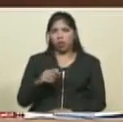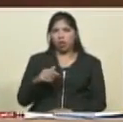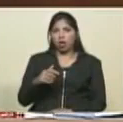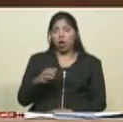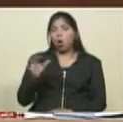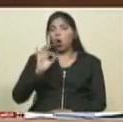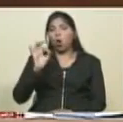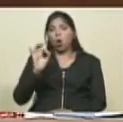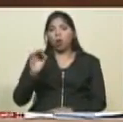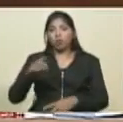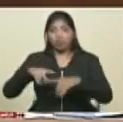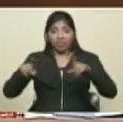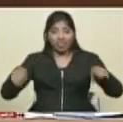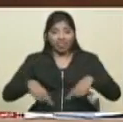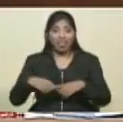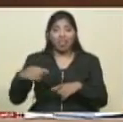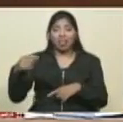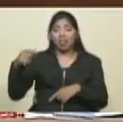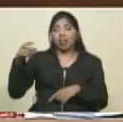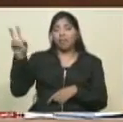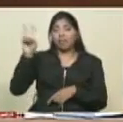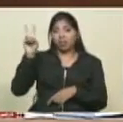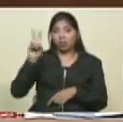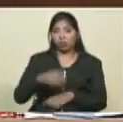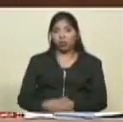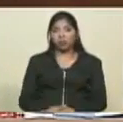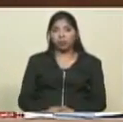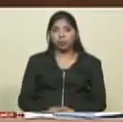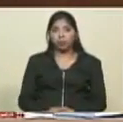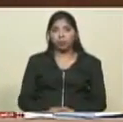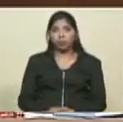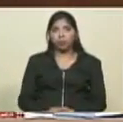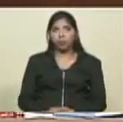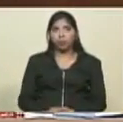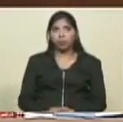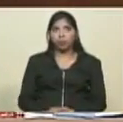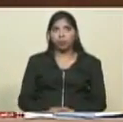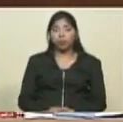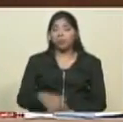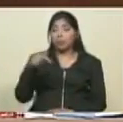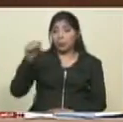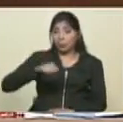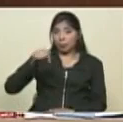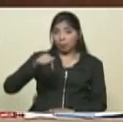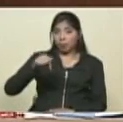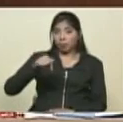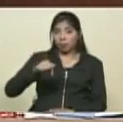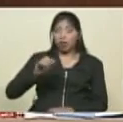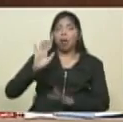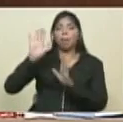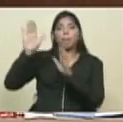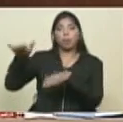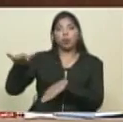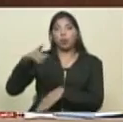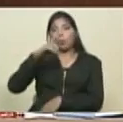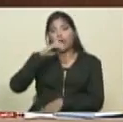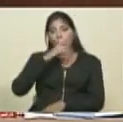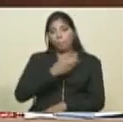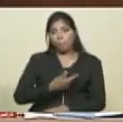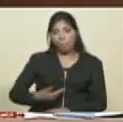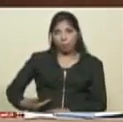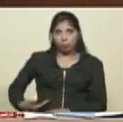y contra el derecho colectivo que tiene nuestro pueblo a la patria. Desde acá respaldamos al jefe de Estado y al